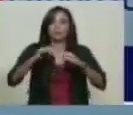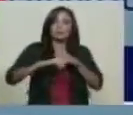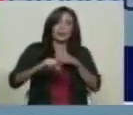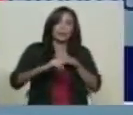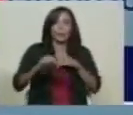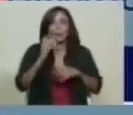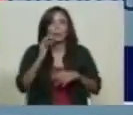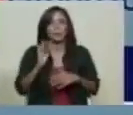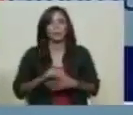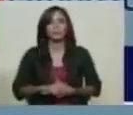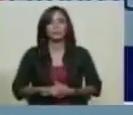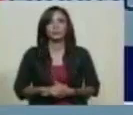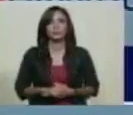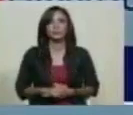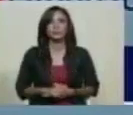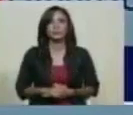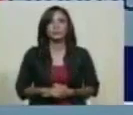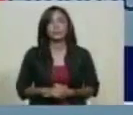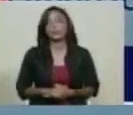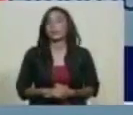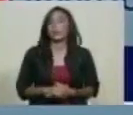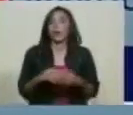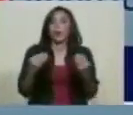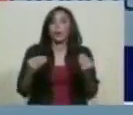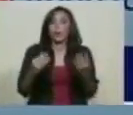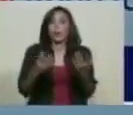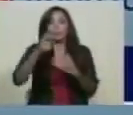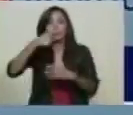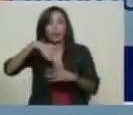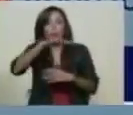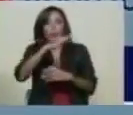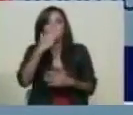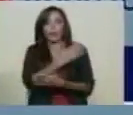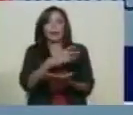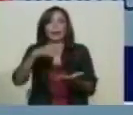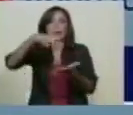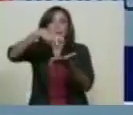y quedan ante los pueblos del mundo